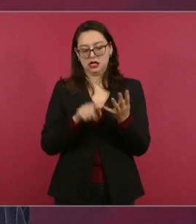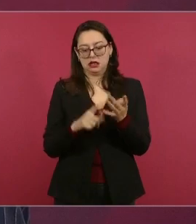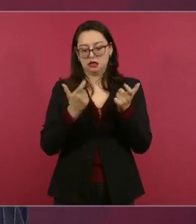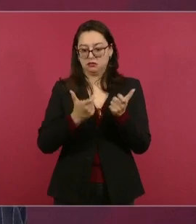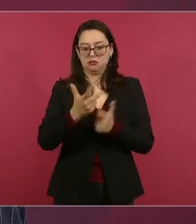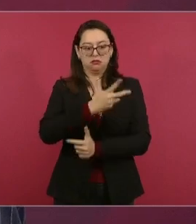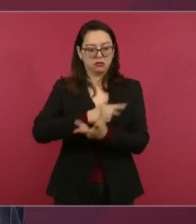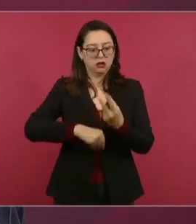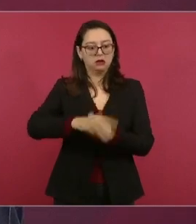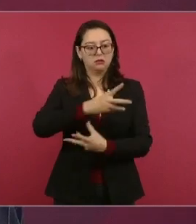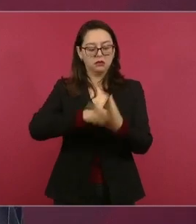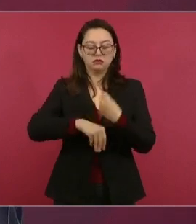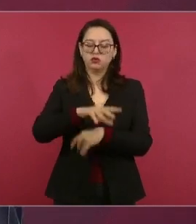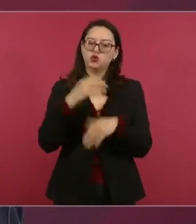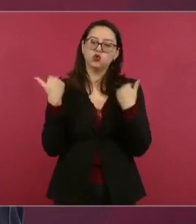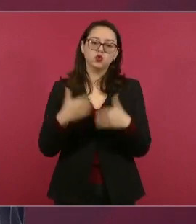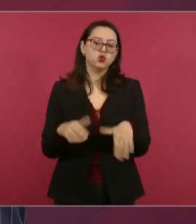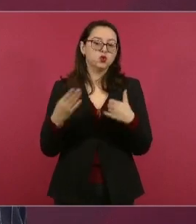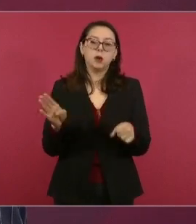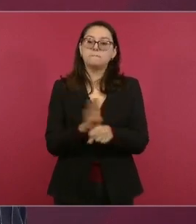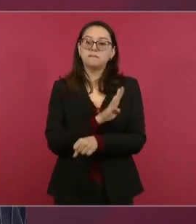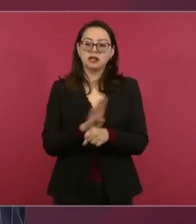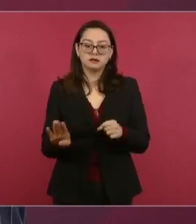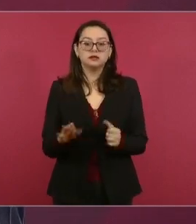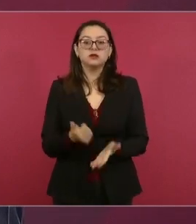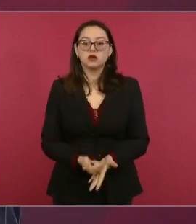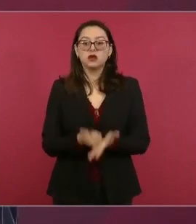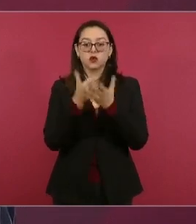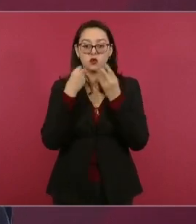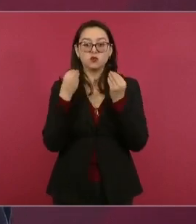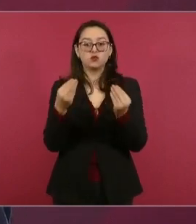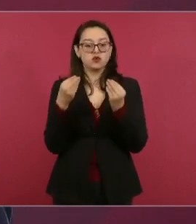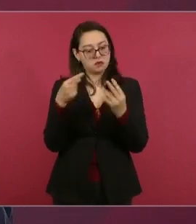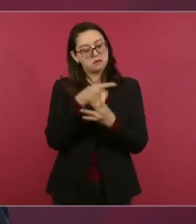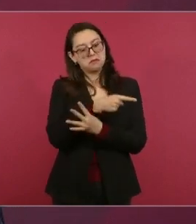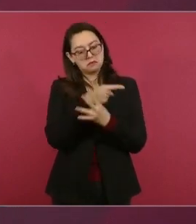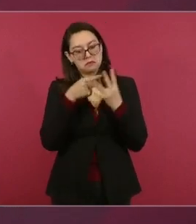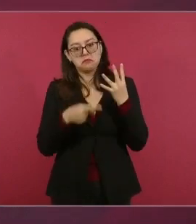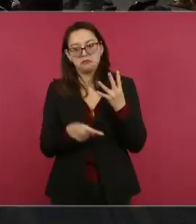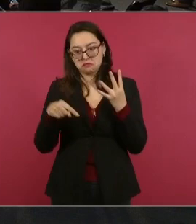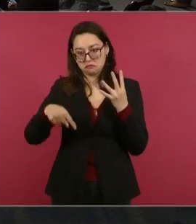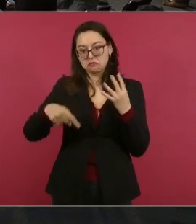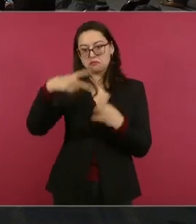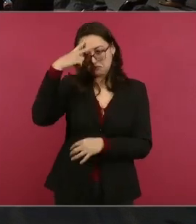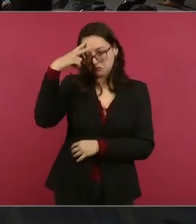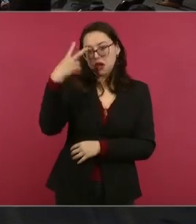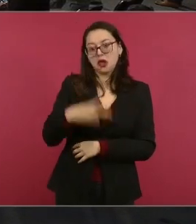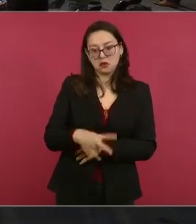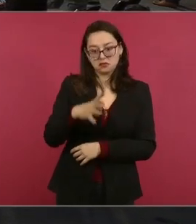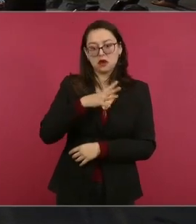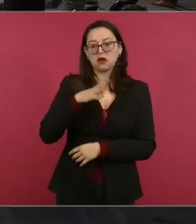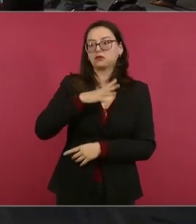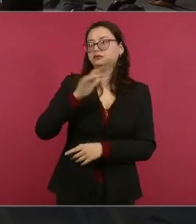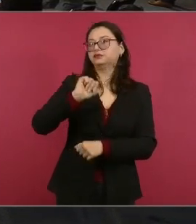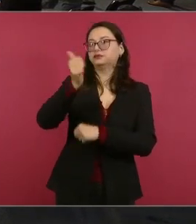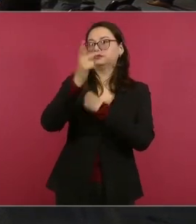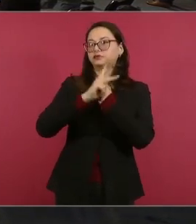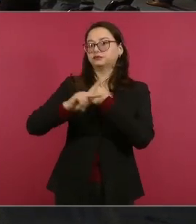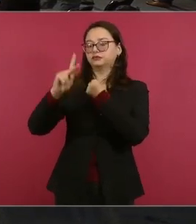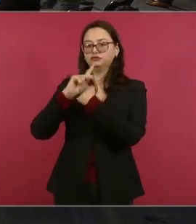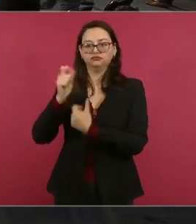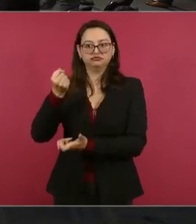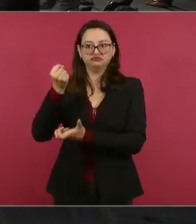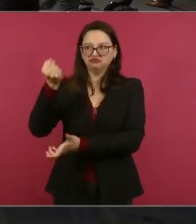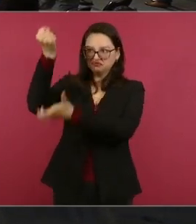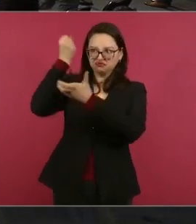se ayuda mucho. Y México tiene ahora muy buena fama para la inversión pública. Está